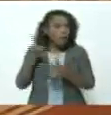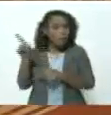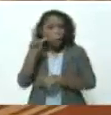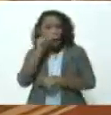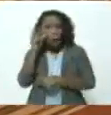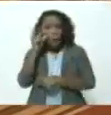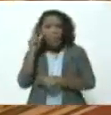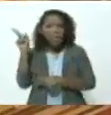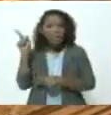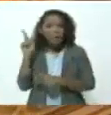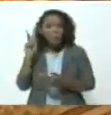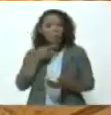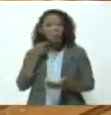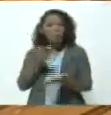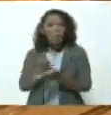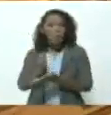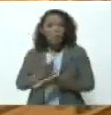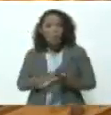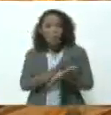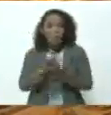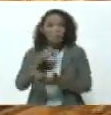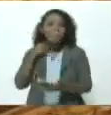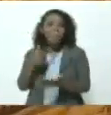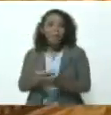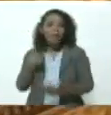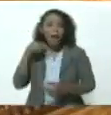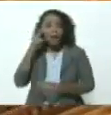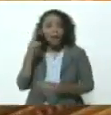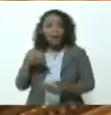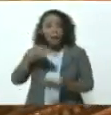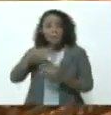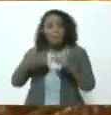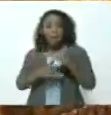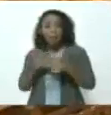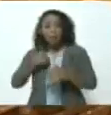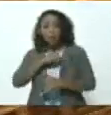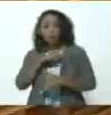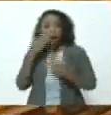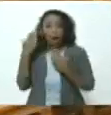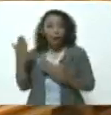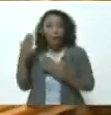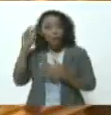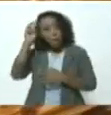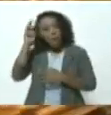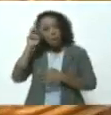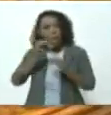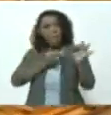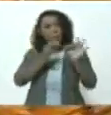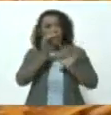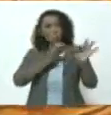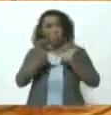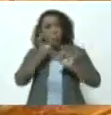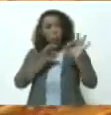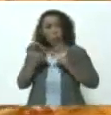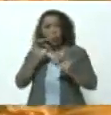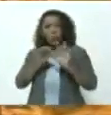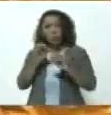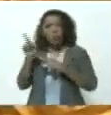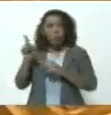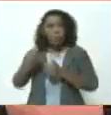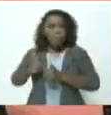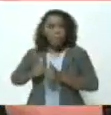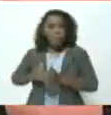donde estos hombres murieron, miles de personas estaban debajo de nosotros, con el maestro explicándonos su guía,